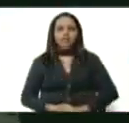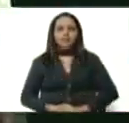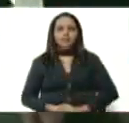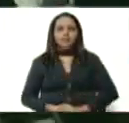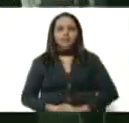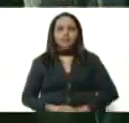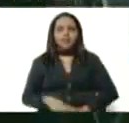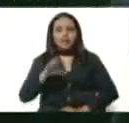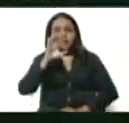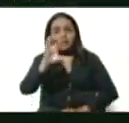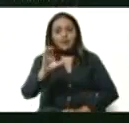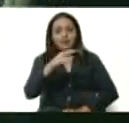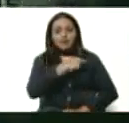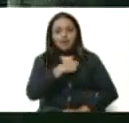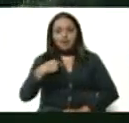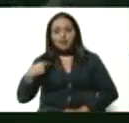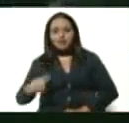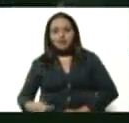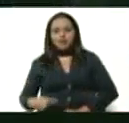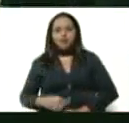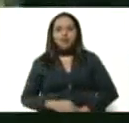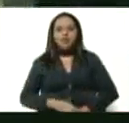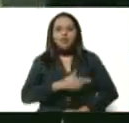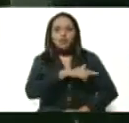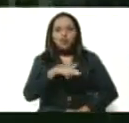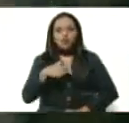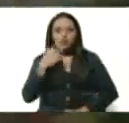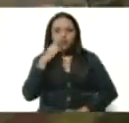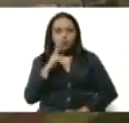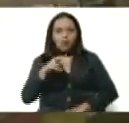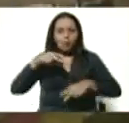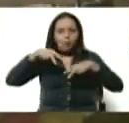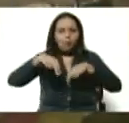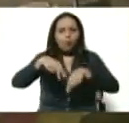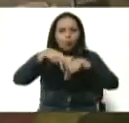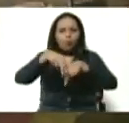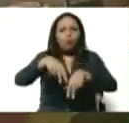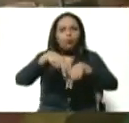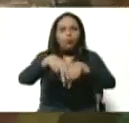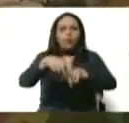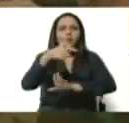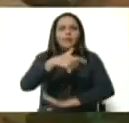la República Popular China. Vemos allí entonces el desplazamiento de las autoridades.